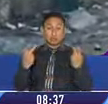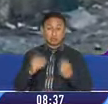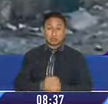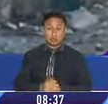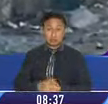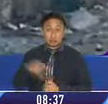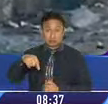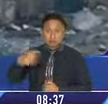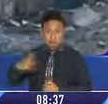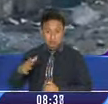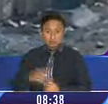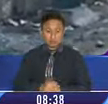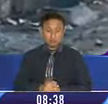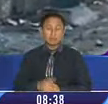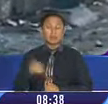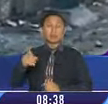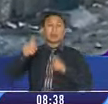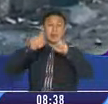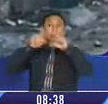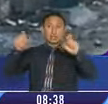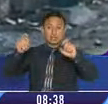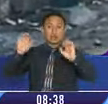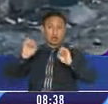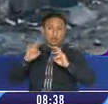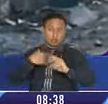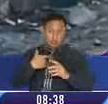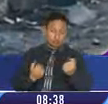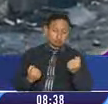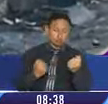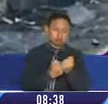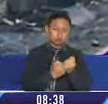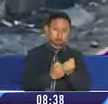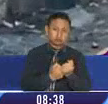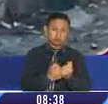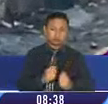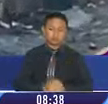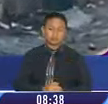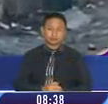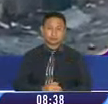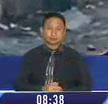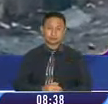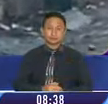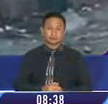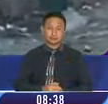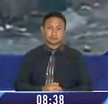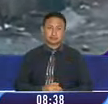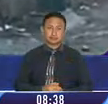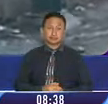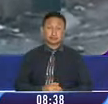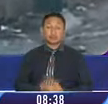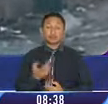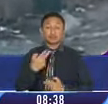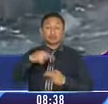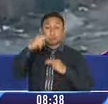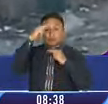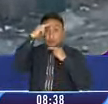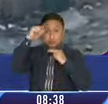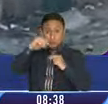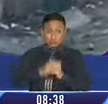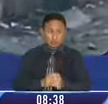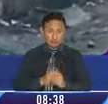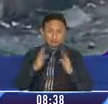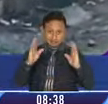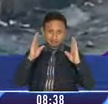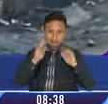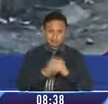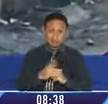atendido amablemente por esta institución privada, quien ha hecho, por los medios de comunicación, ha hecho caso y